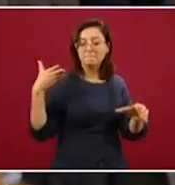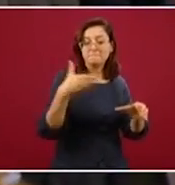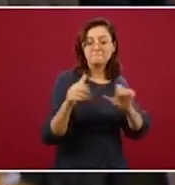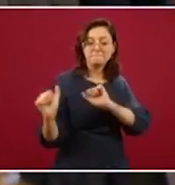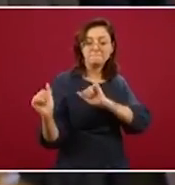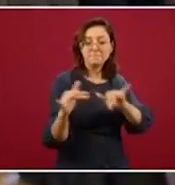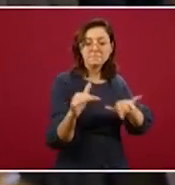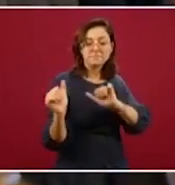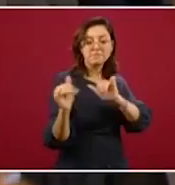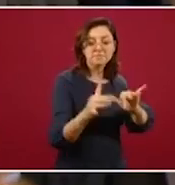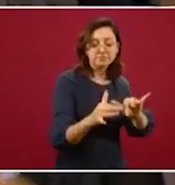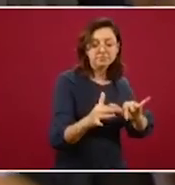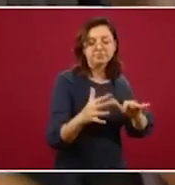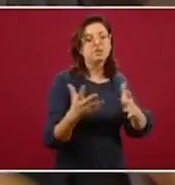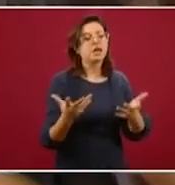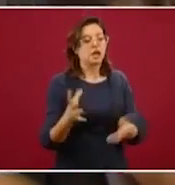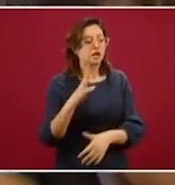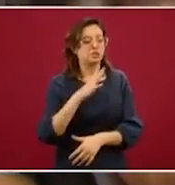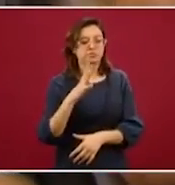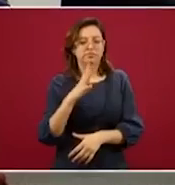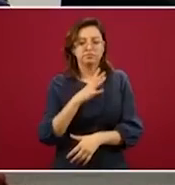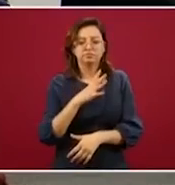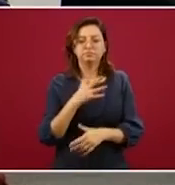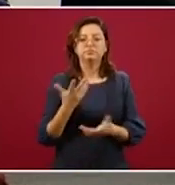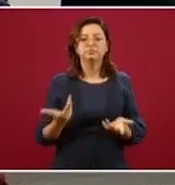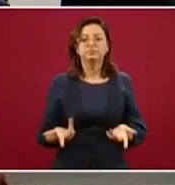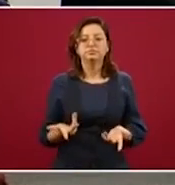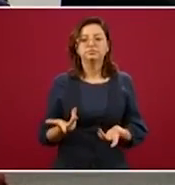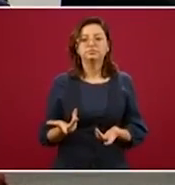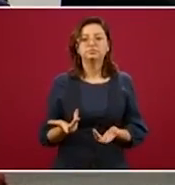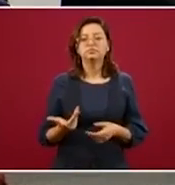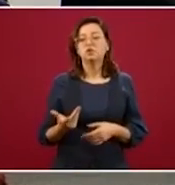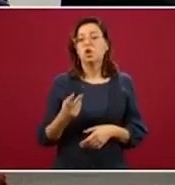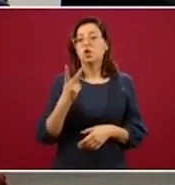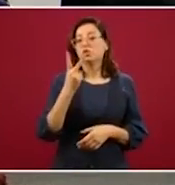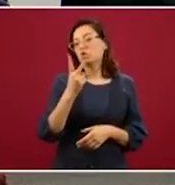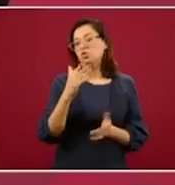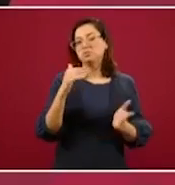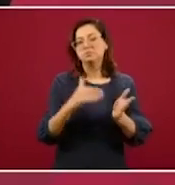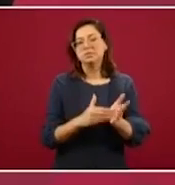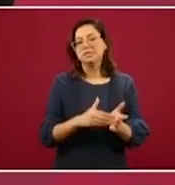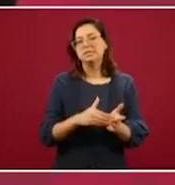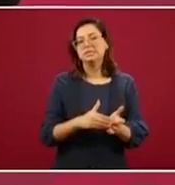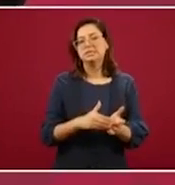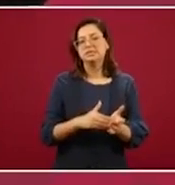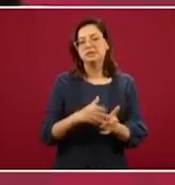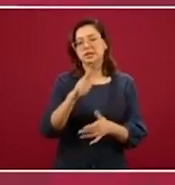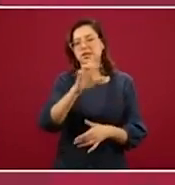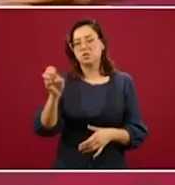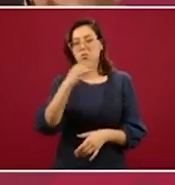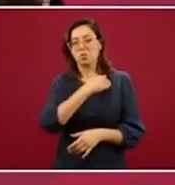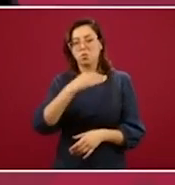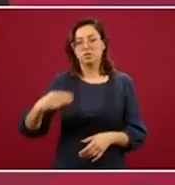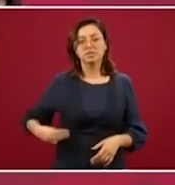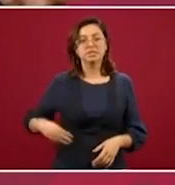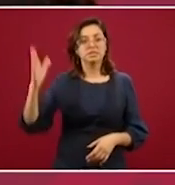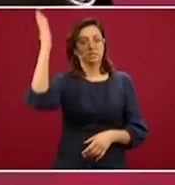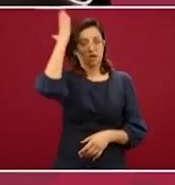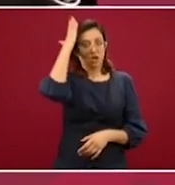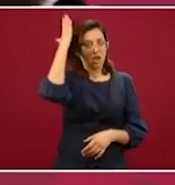como hay cerca de 2,500 cabeceras municipales, sí, hay